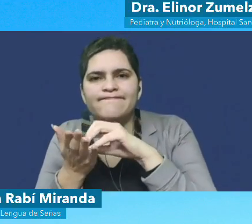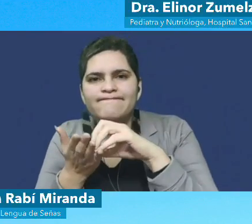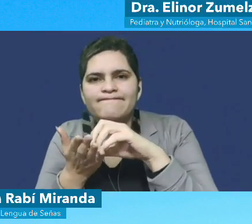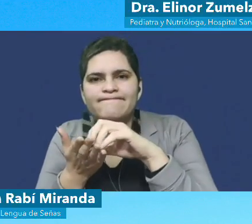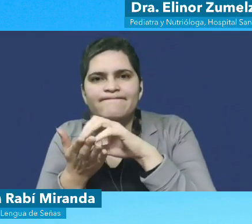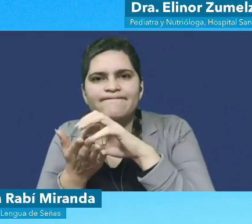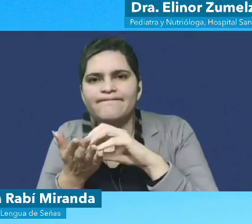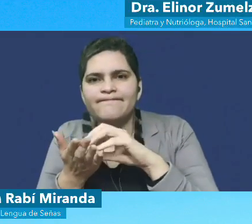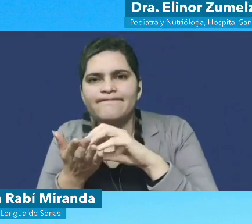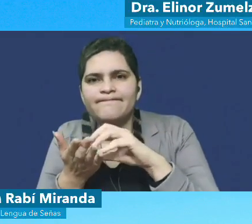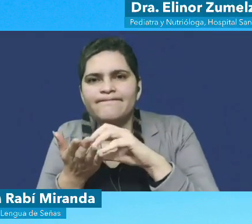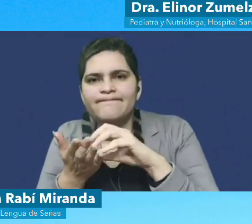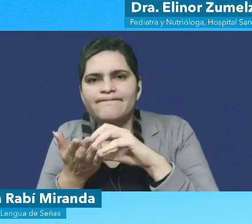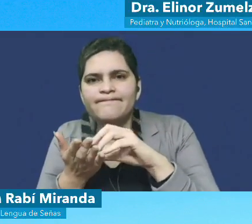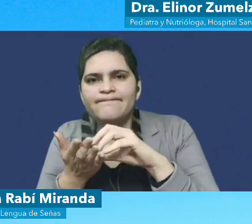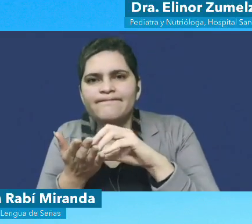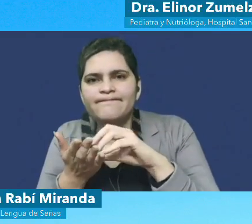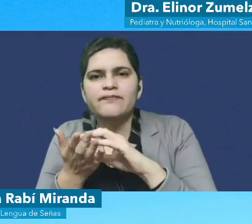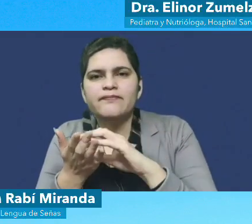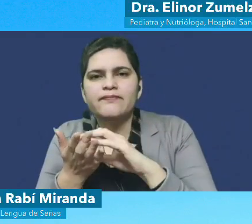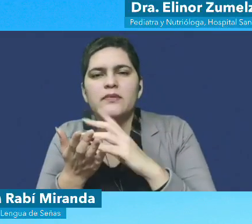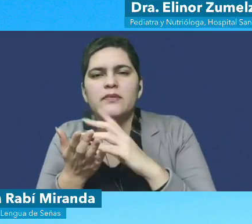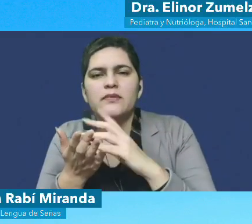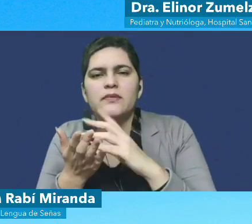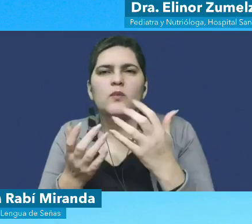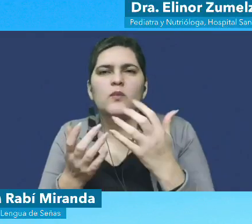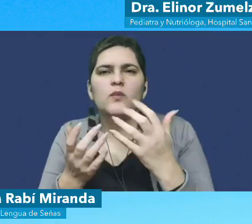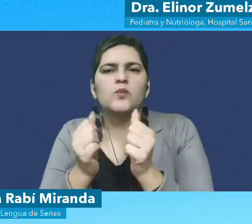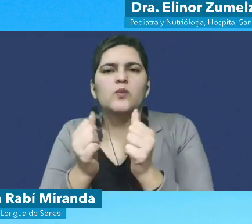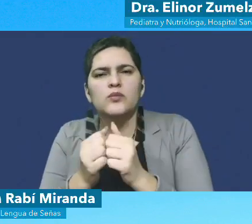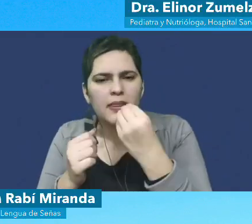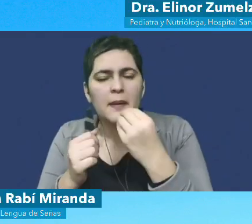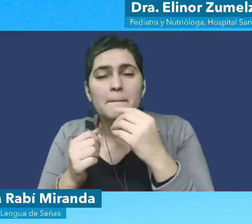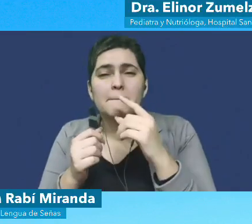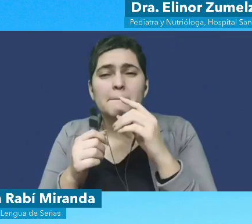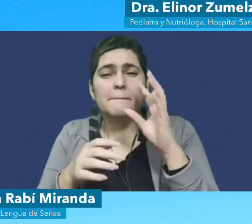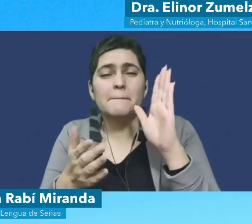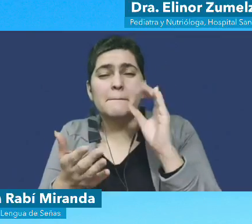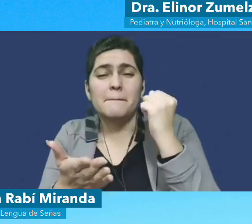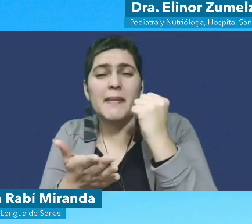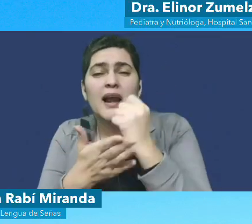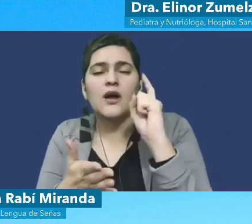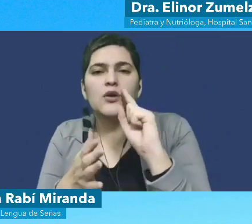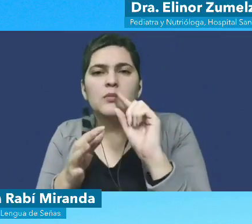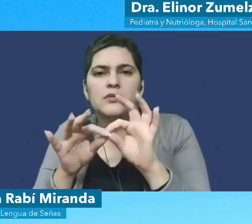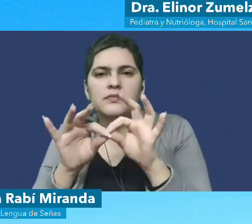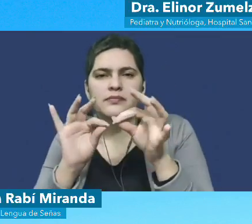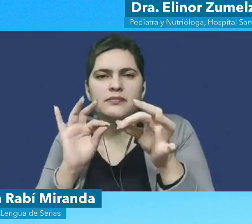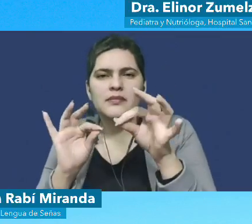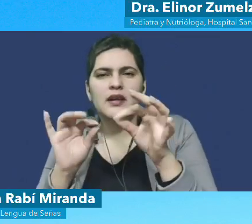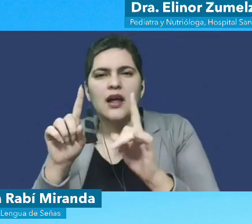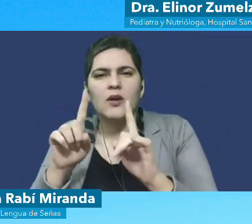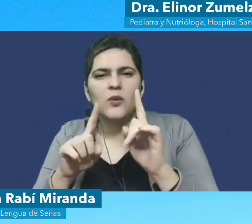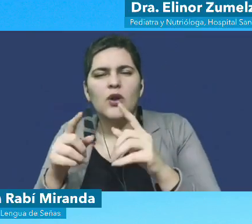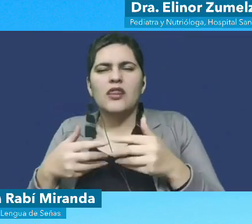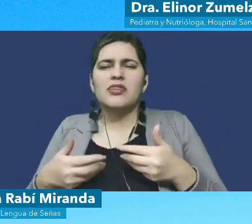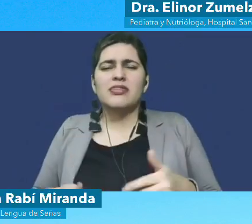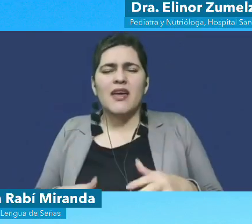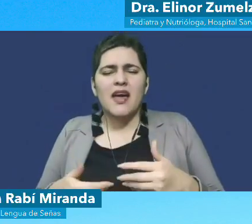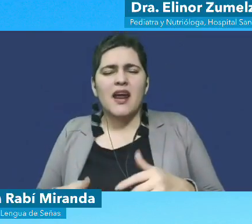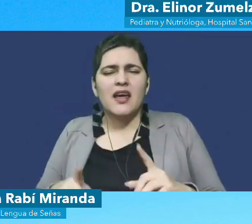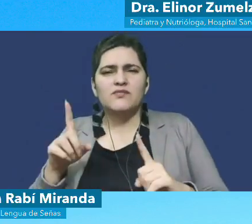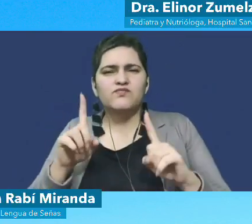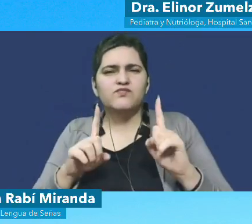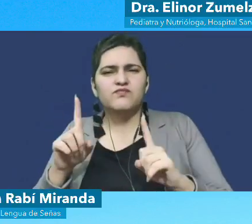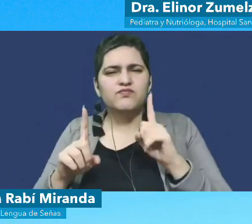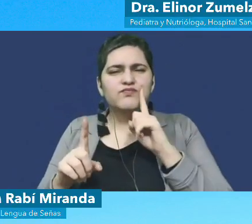como el Saccharomyces, como en el, no voy a decir marcas, pero estos sobrecitos que dan para después de las diarreas o